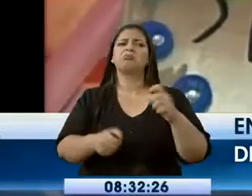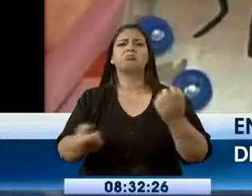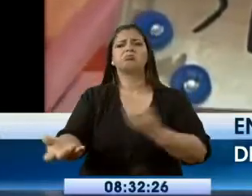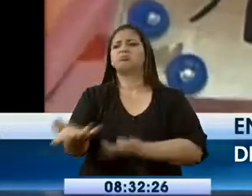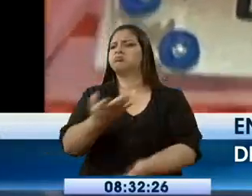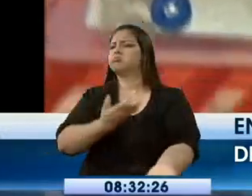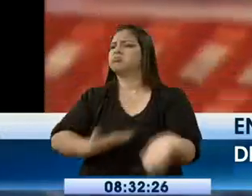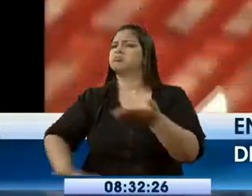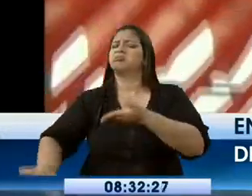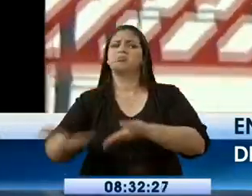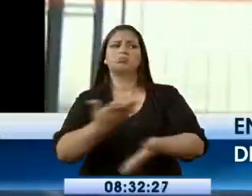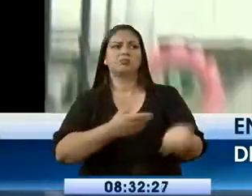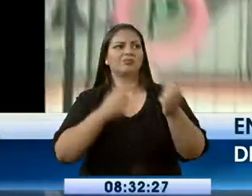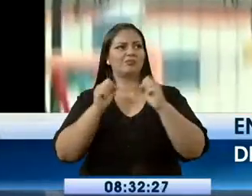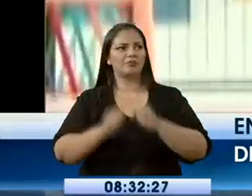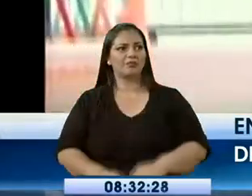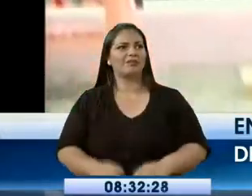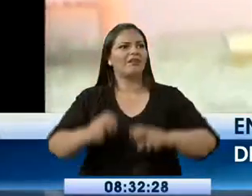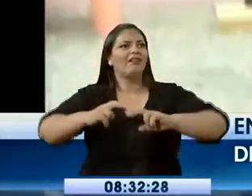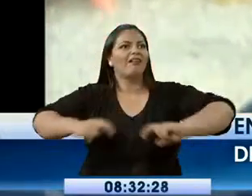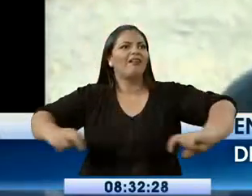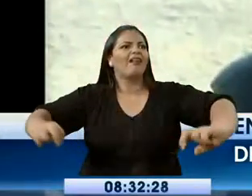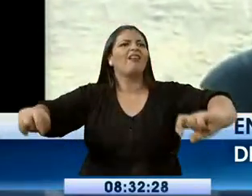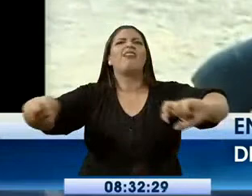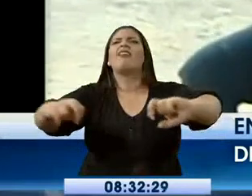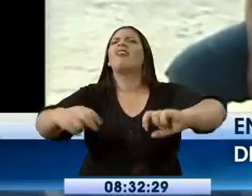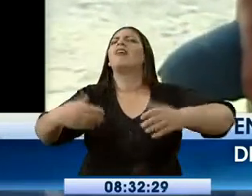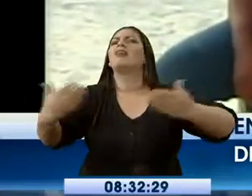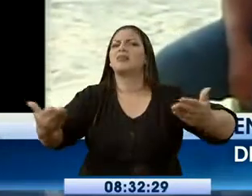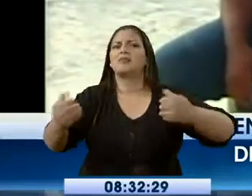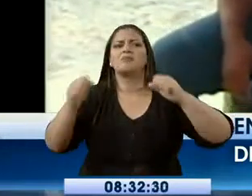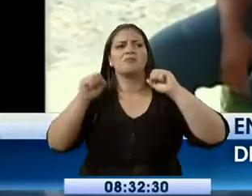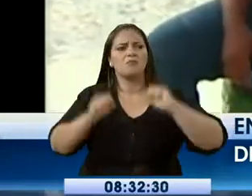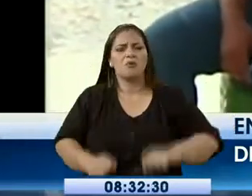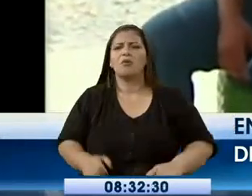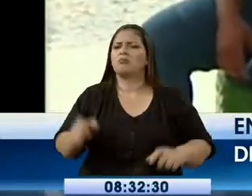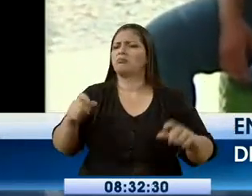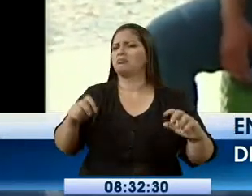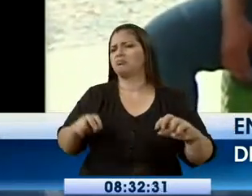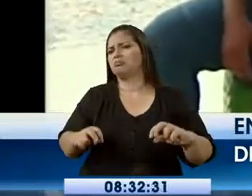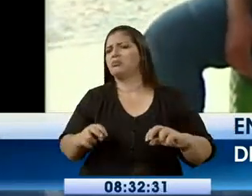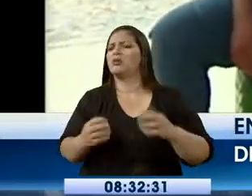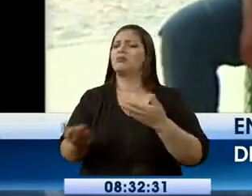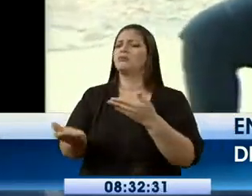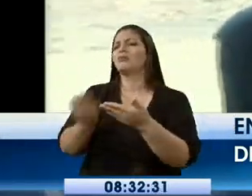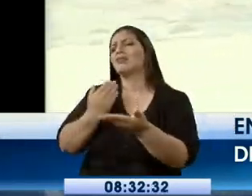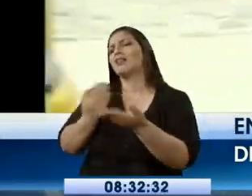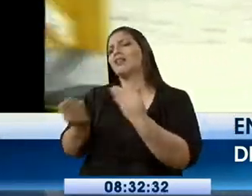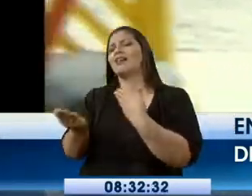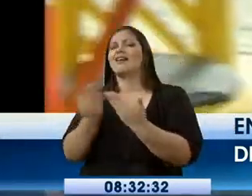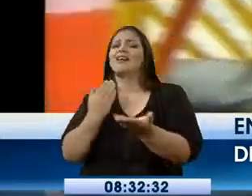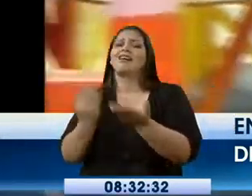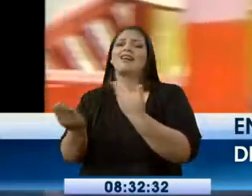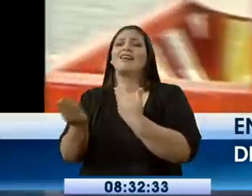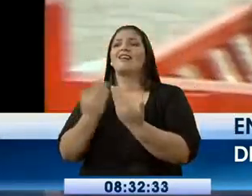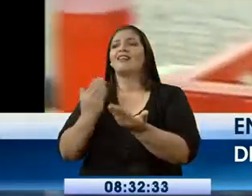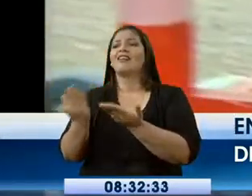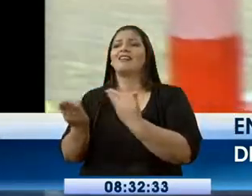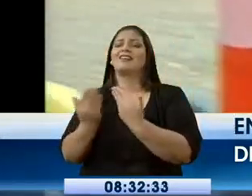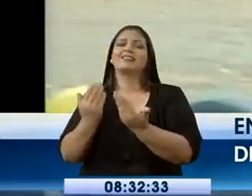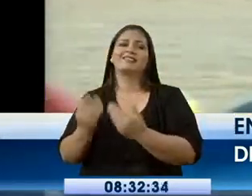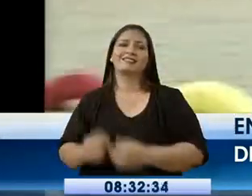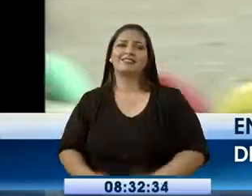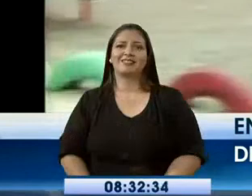eso, rincón de diálogo, una especie de glorieta para que las personas conversen, que se olviden, por